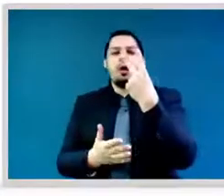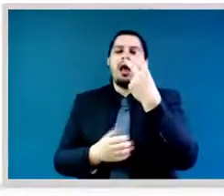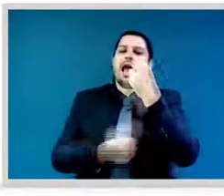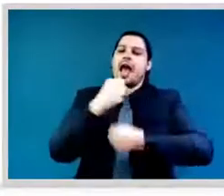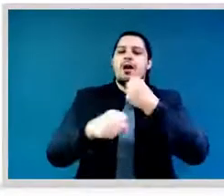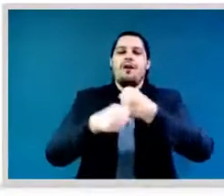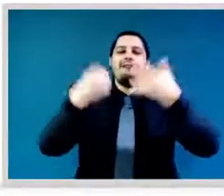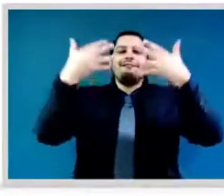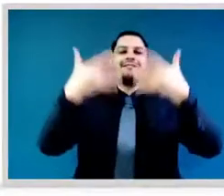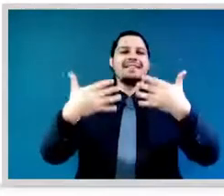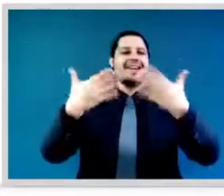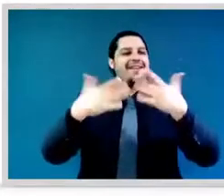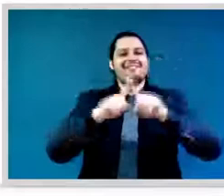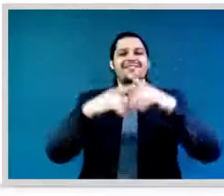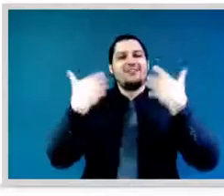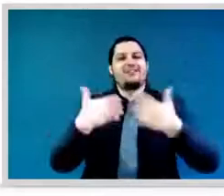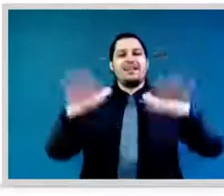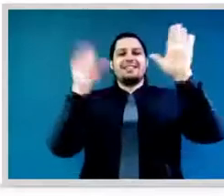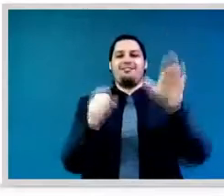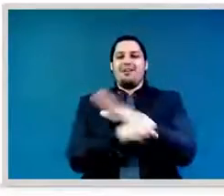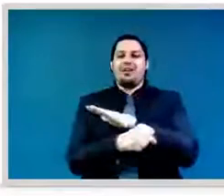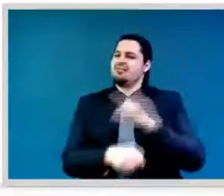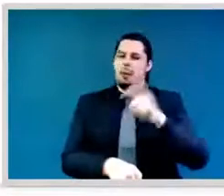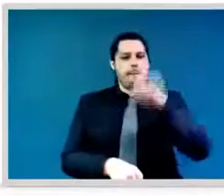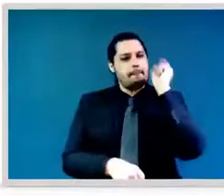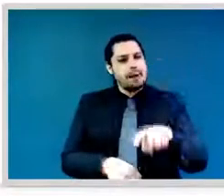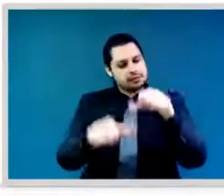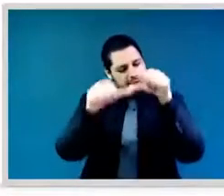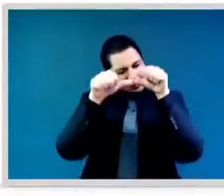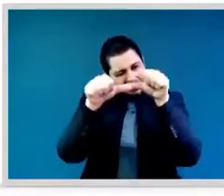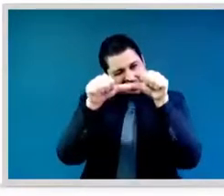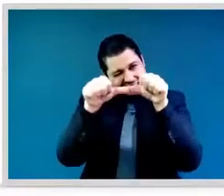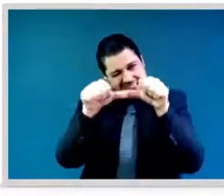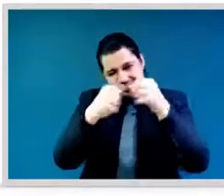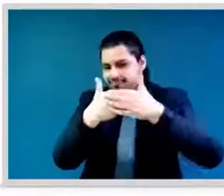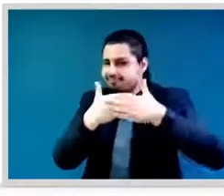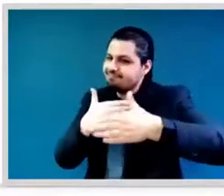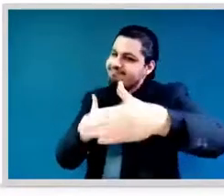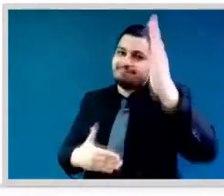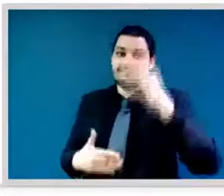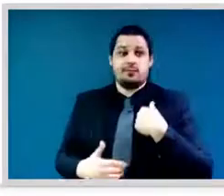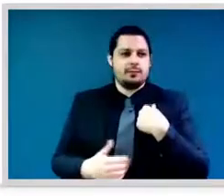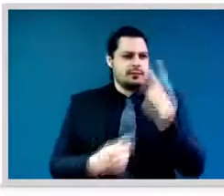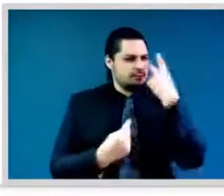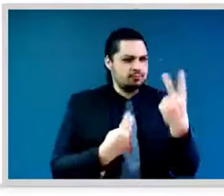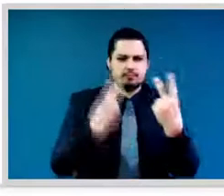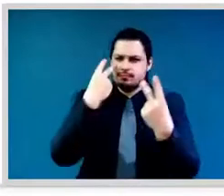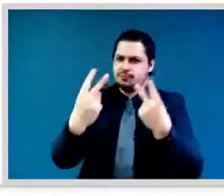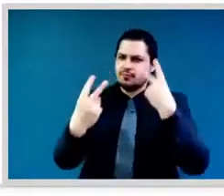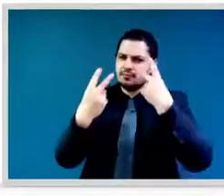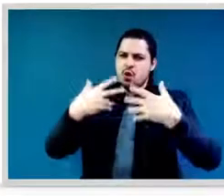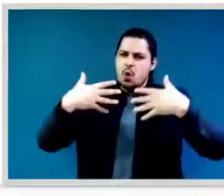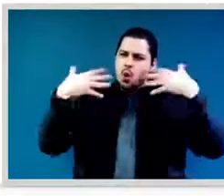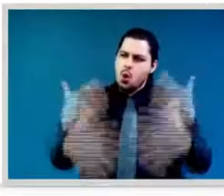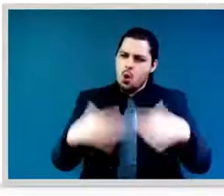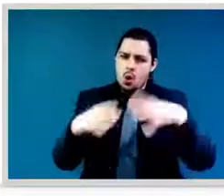En todas partes vemos que se ha incrementado la violencia contra las mujeres. Y